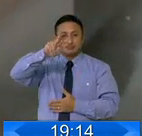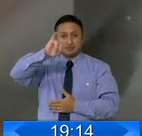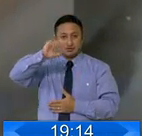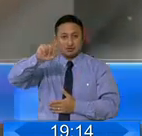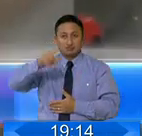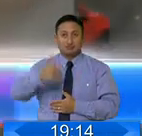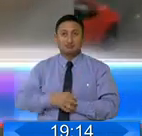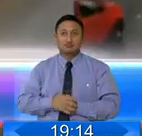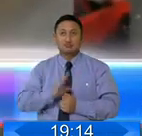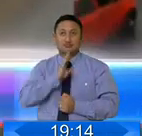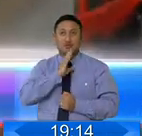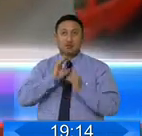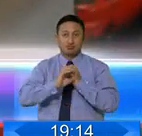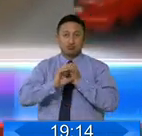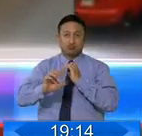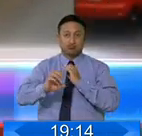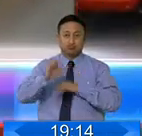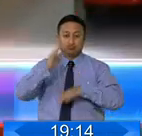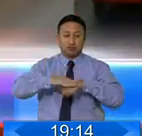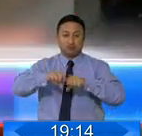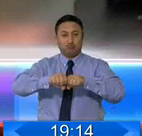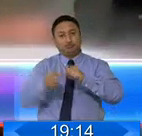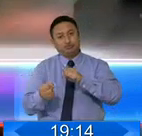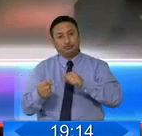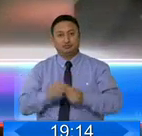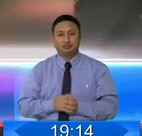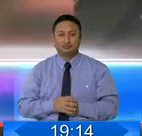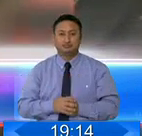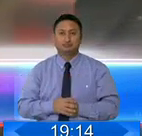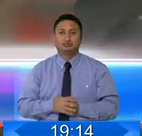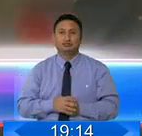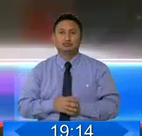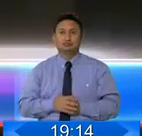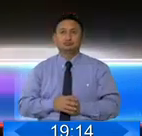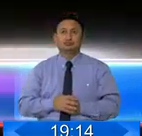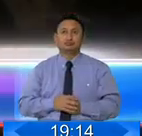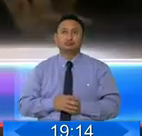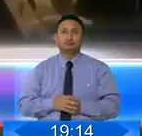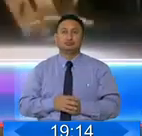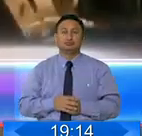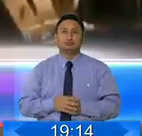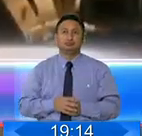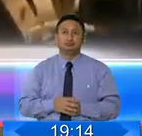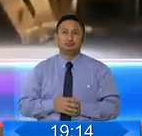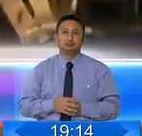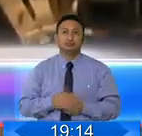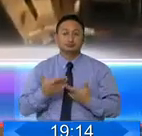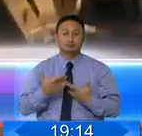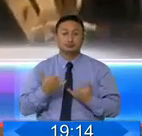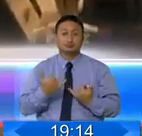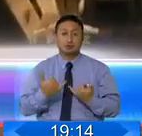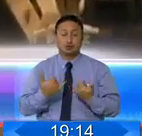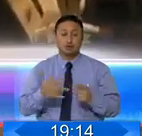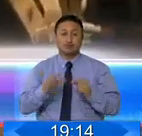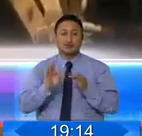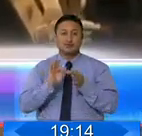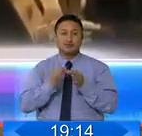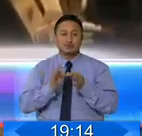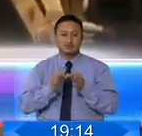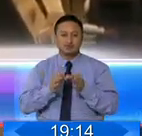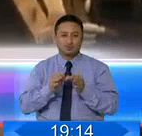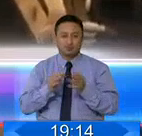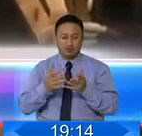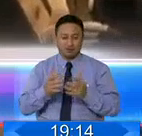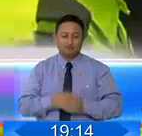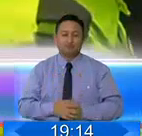una tubería producto de la calzada cuarteada debido al sismo registrado, avería que empezó a ser reparada durante